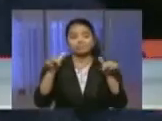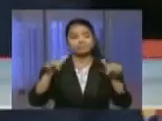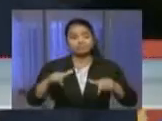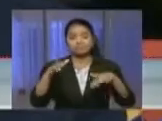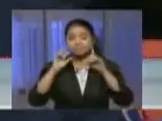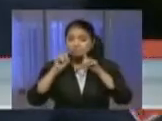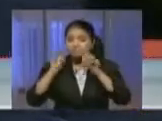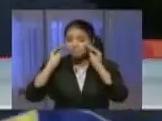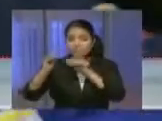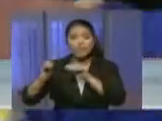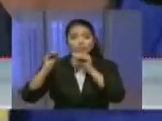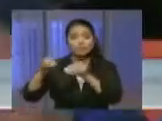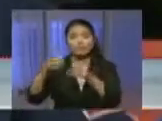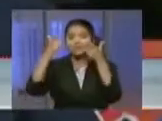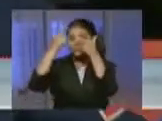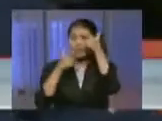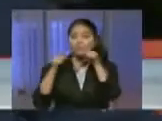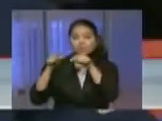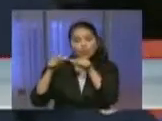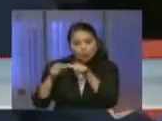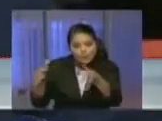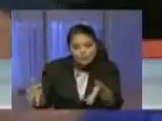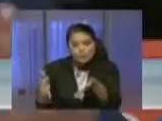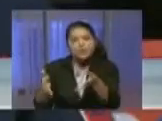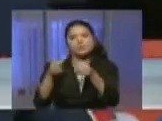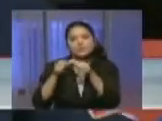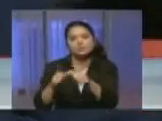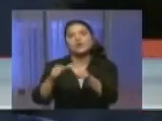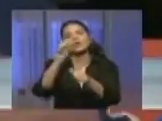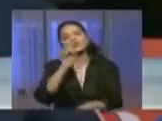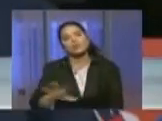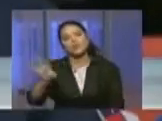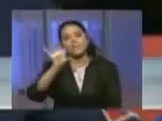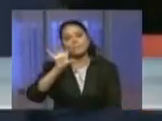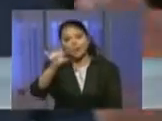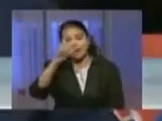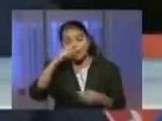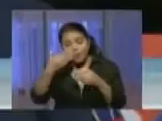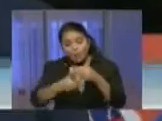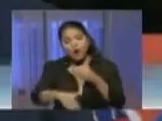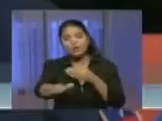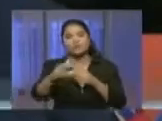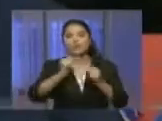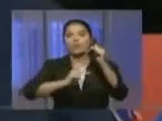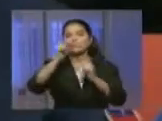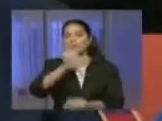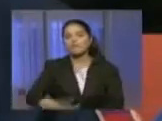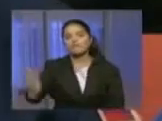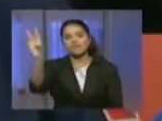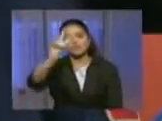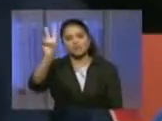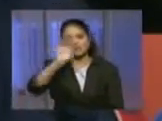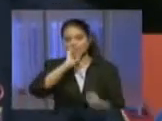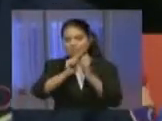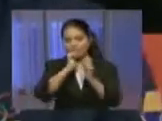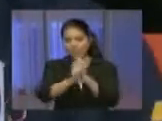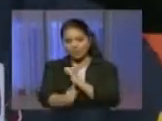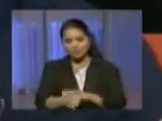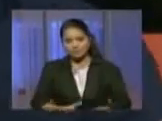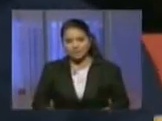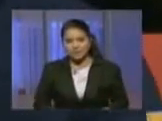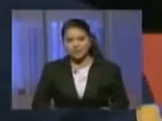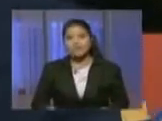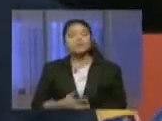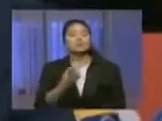formó el comandante Chávez que usted continúa formando y que le daremos al país en los próximos años la construcción de la Venezuela potencia deportiva yo quisiera